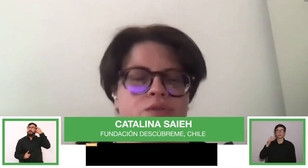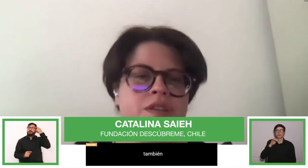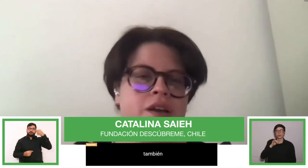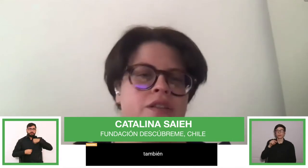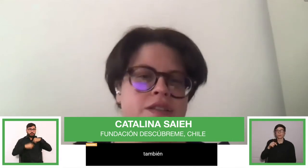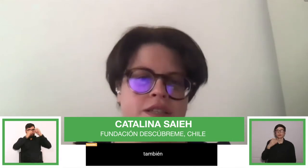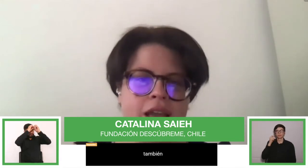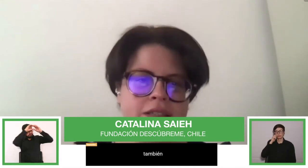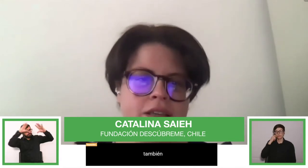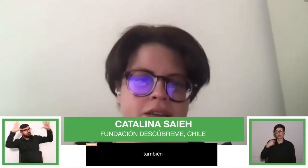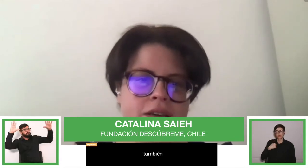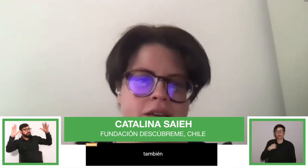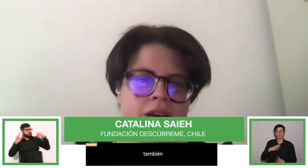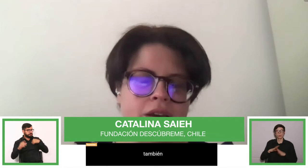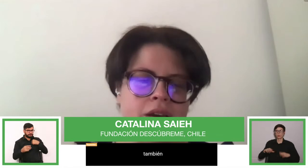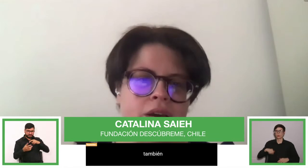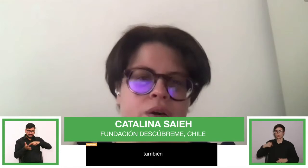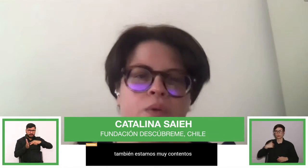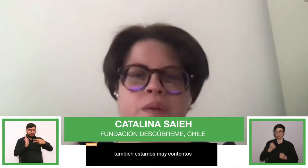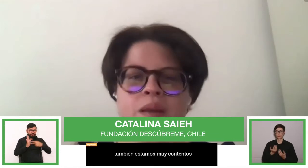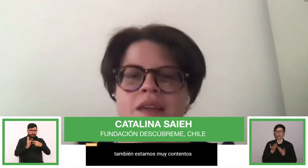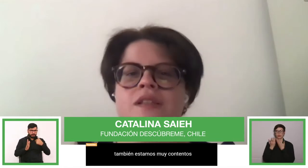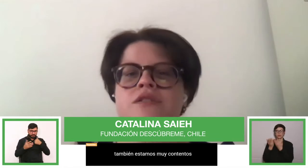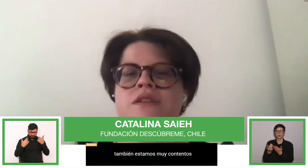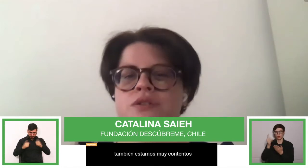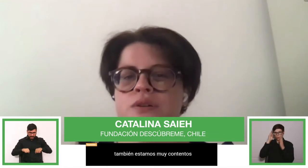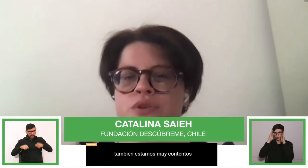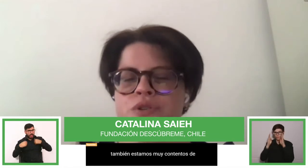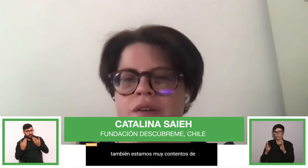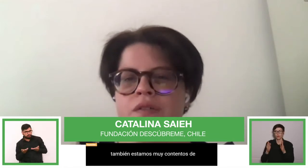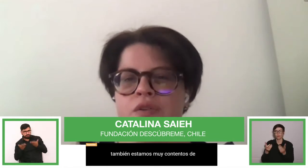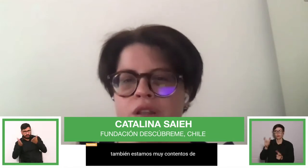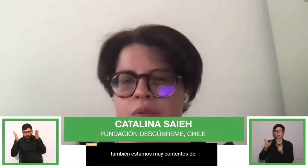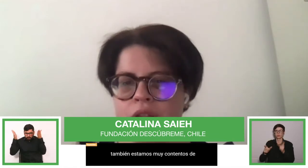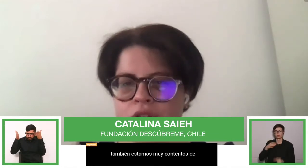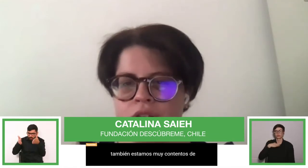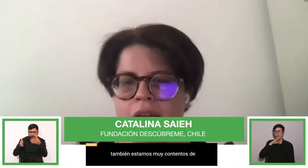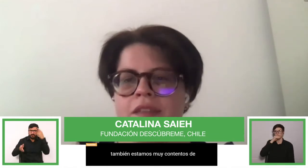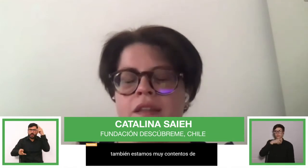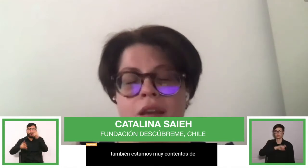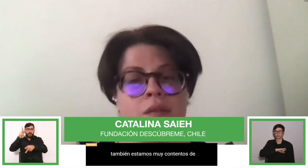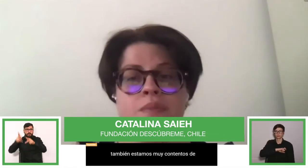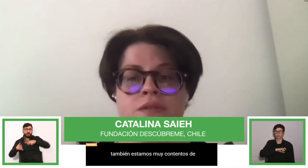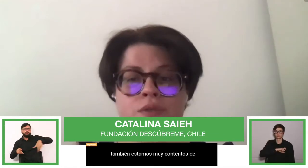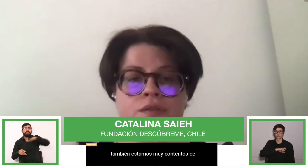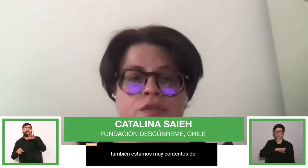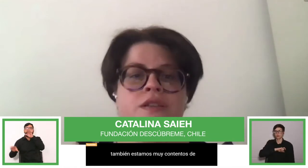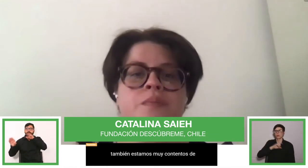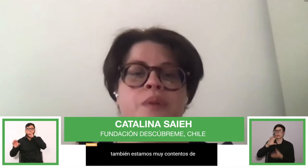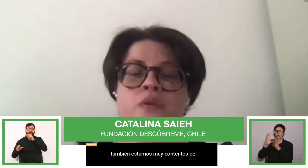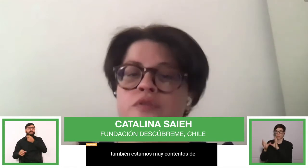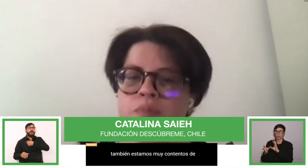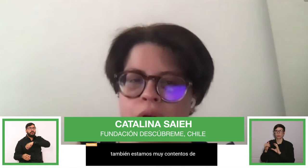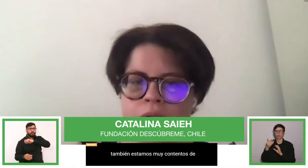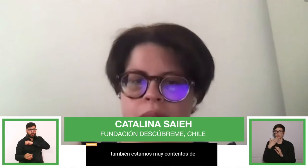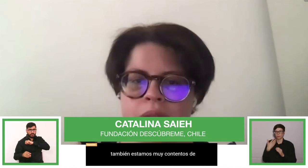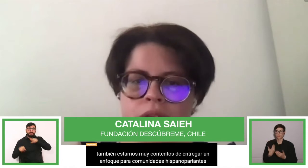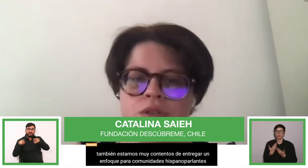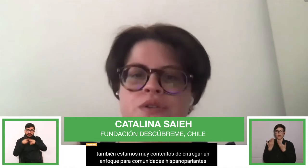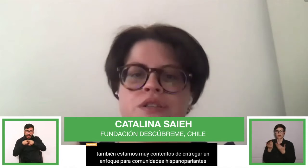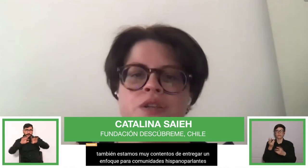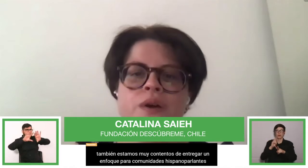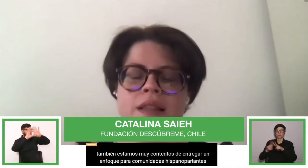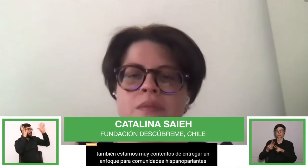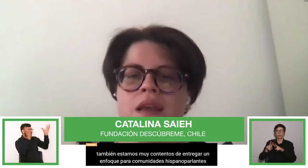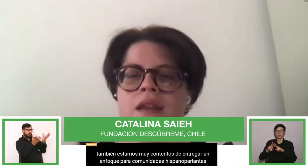para comunidades de hispanoparlantes y para poder encontrar los mejores asociados para llevar estas soluciones. Y creemos que tienen